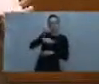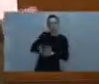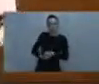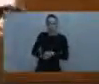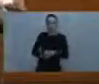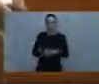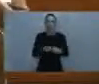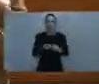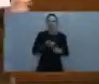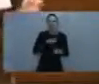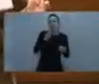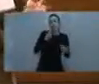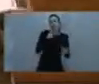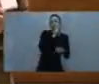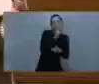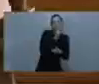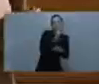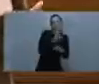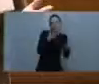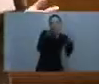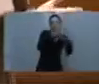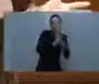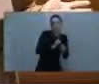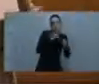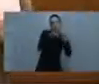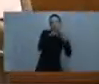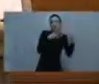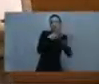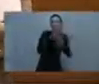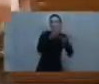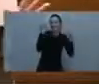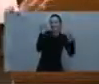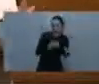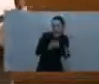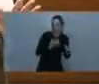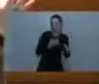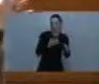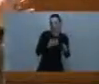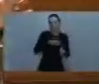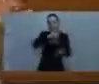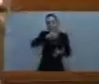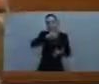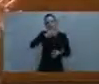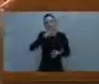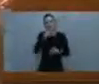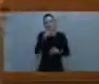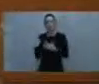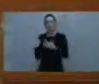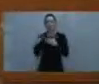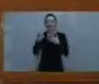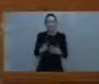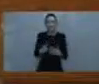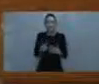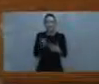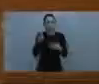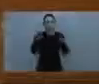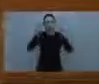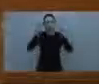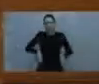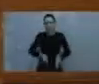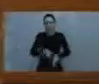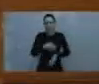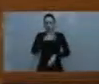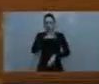y transparentes, en comparecencias, que usted no hizo ni una en 6 años, ni una sola comparecencia,